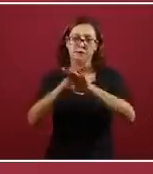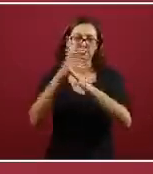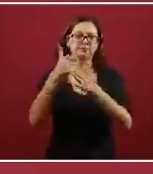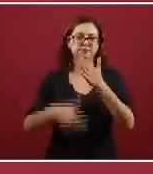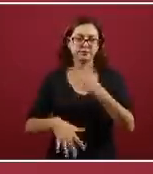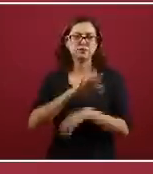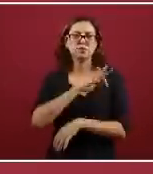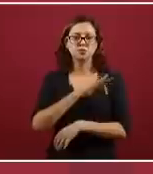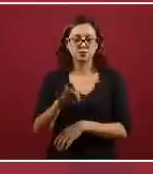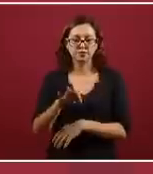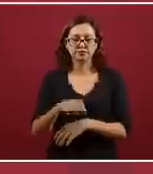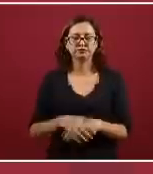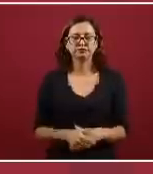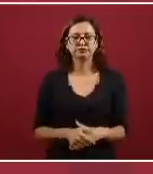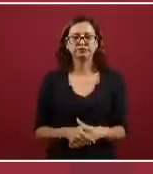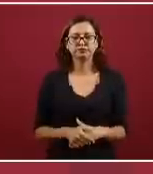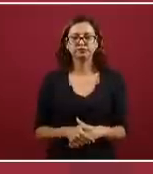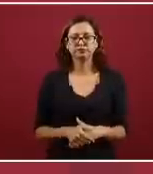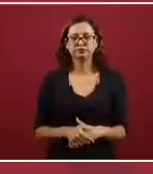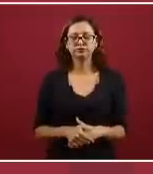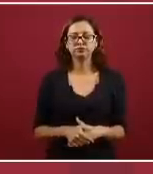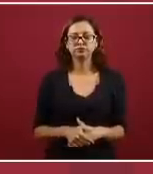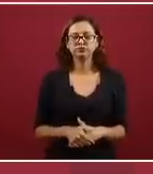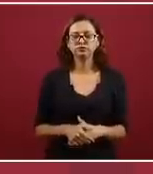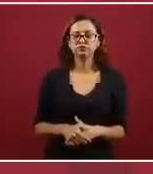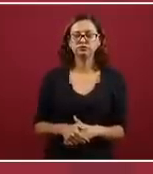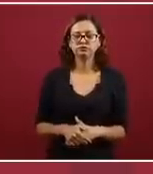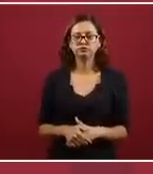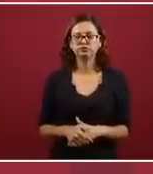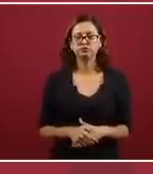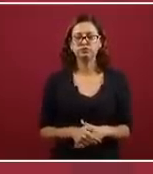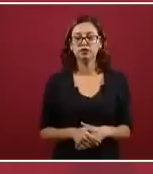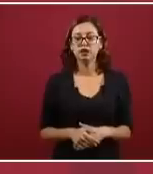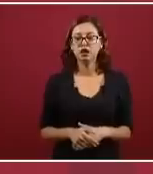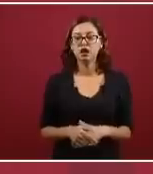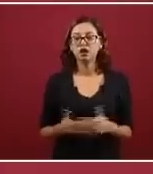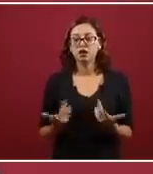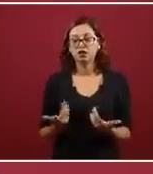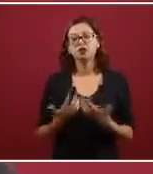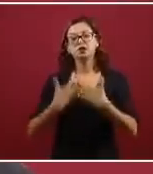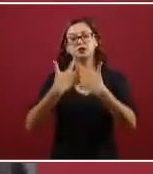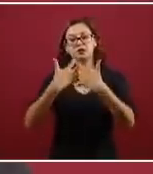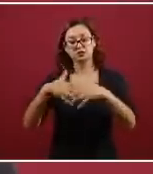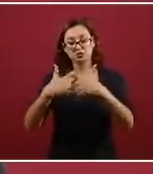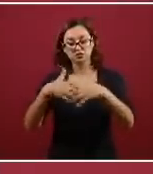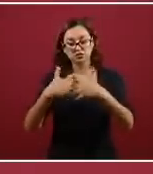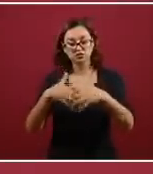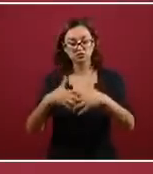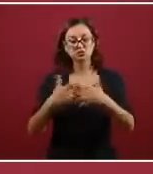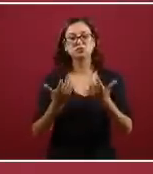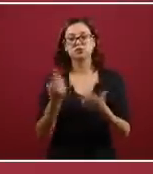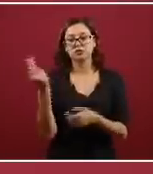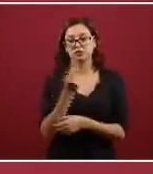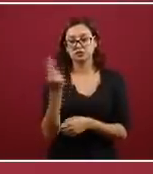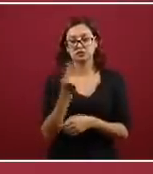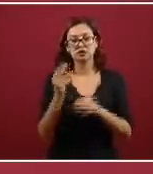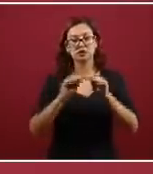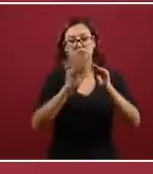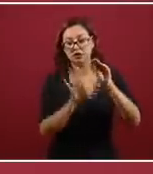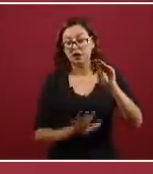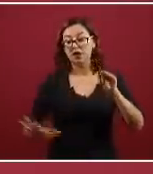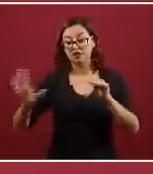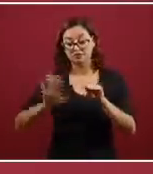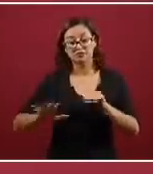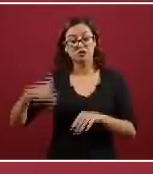ser utilizada para la industria, que la necesita, y desde luego para la península de Yucatán. El ducto